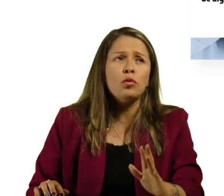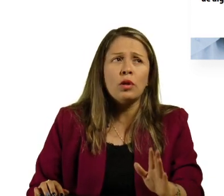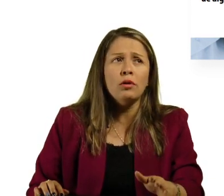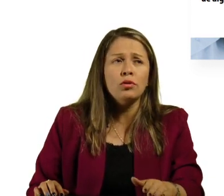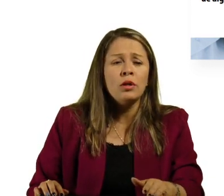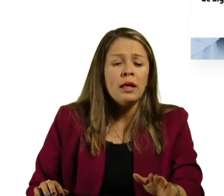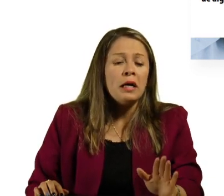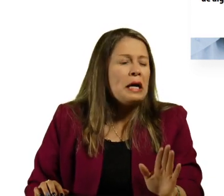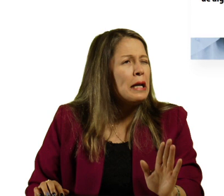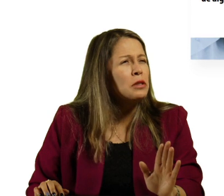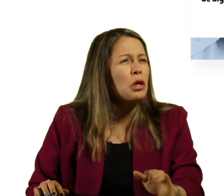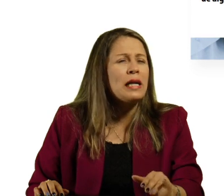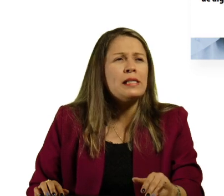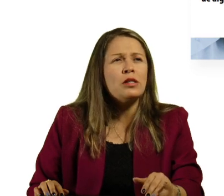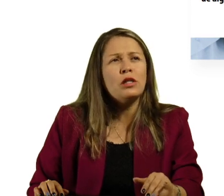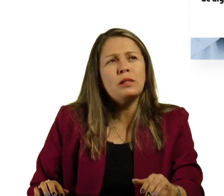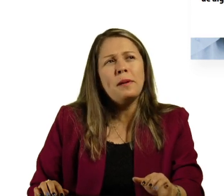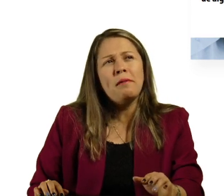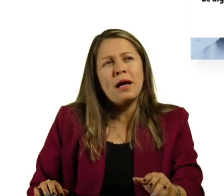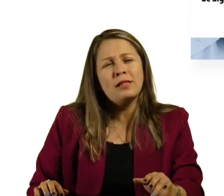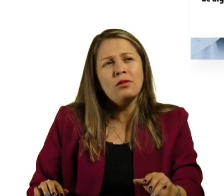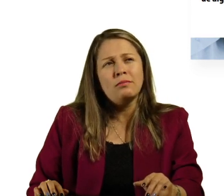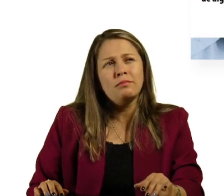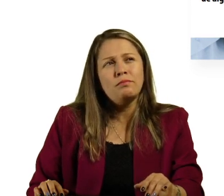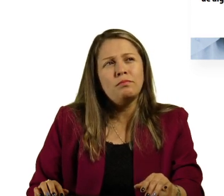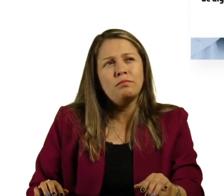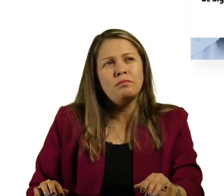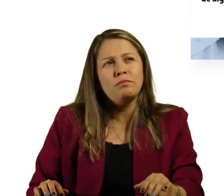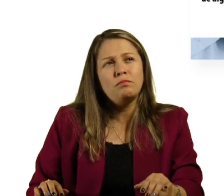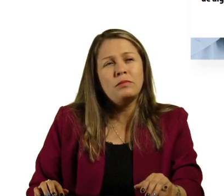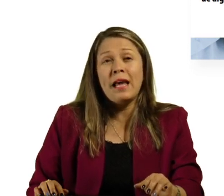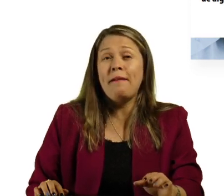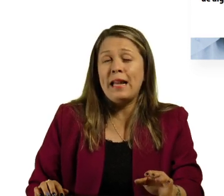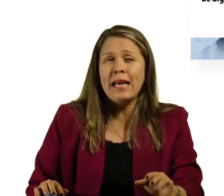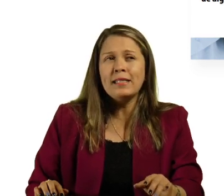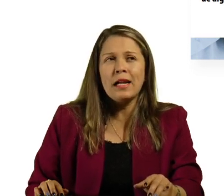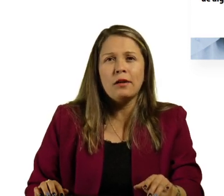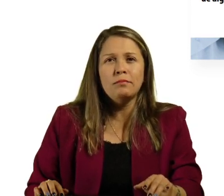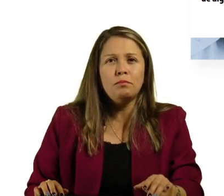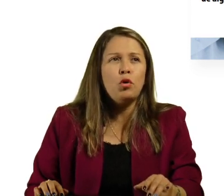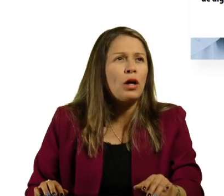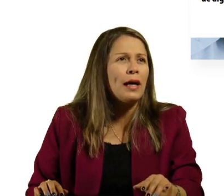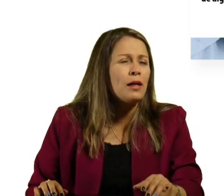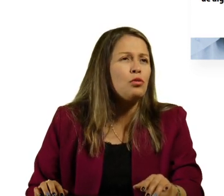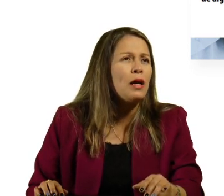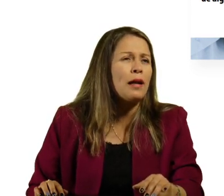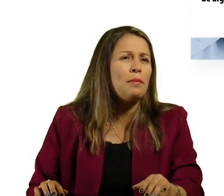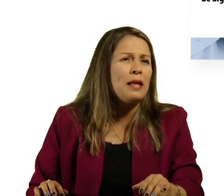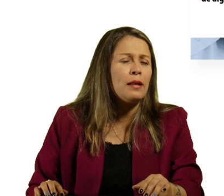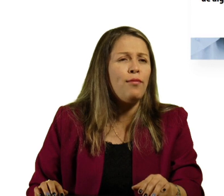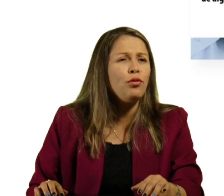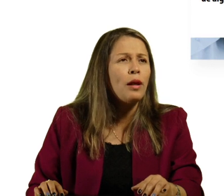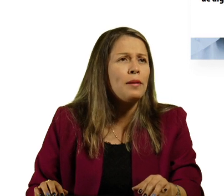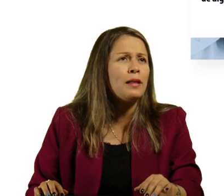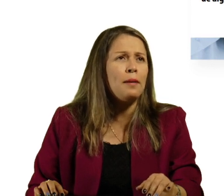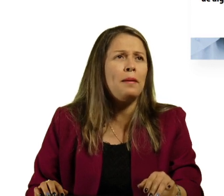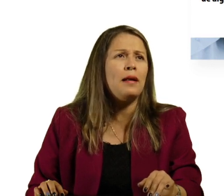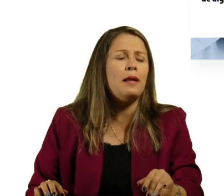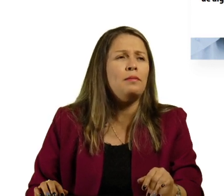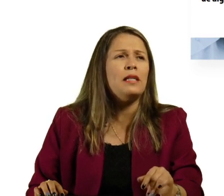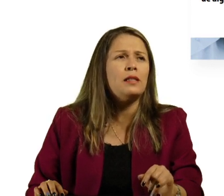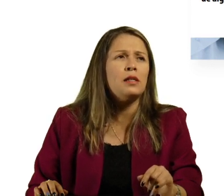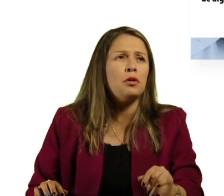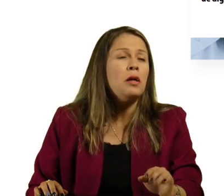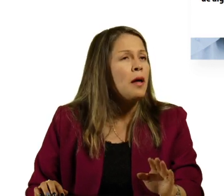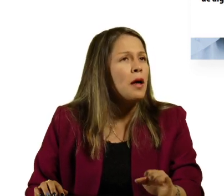o ejecutados. En las organizaciones privadas no. Debería hacerlo, porque es una herramienta fundamental para